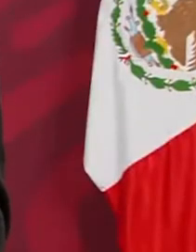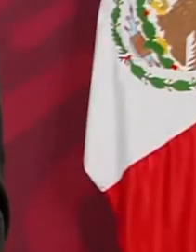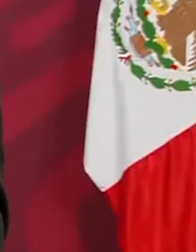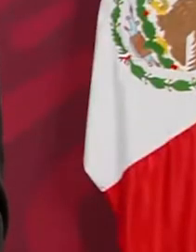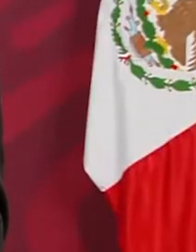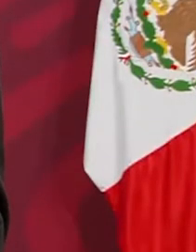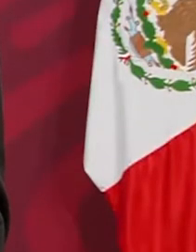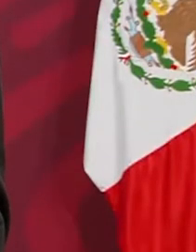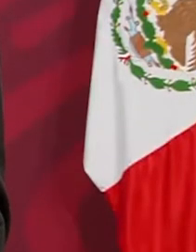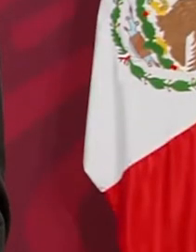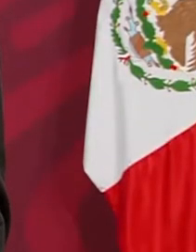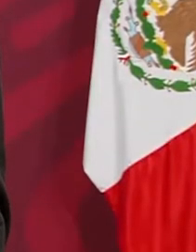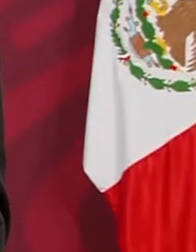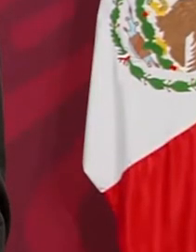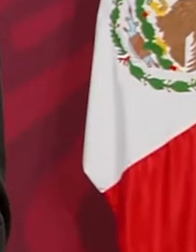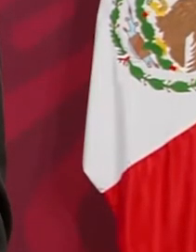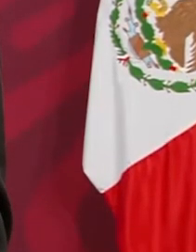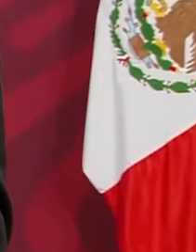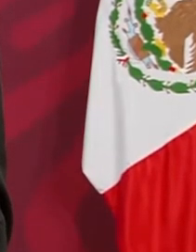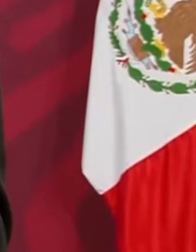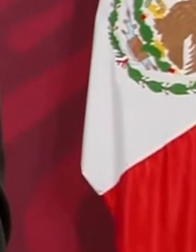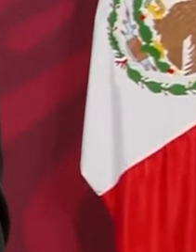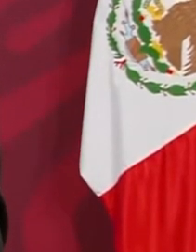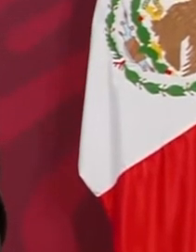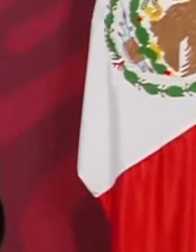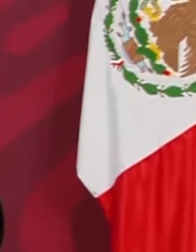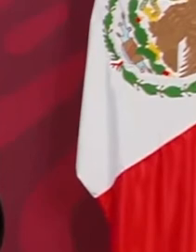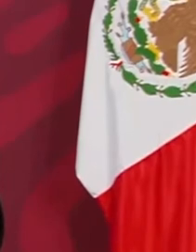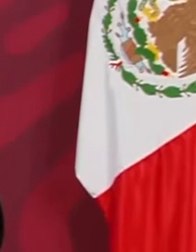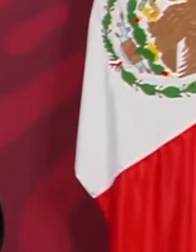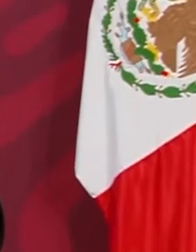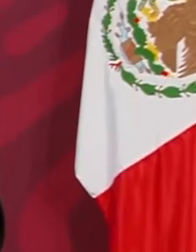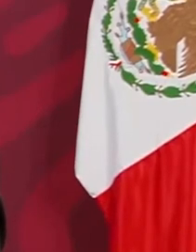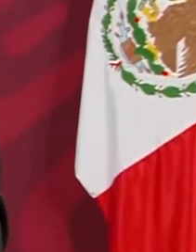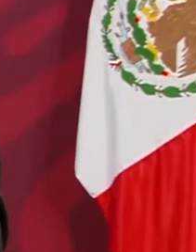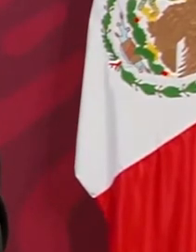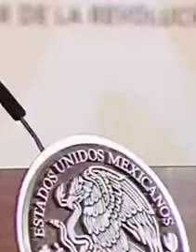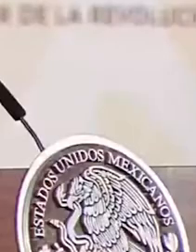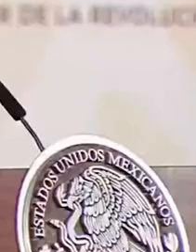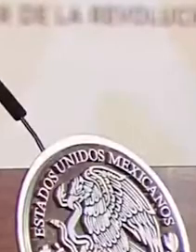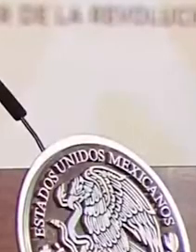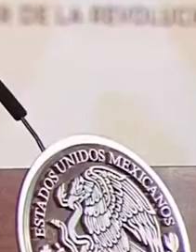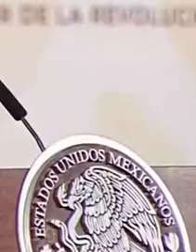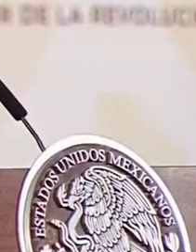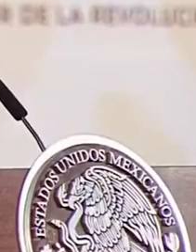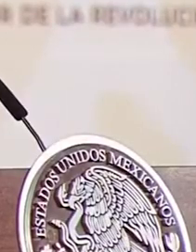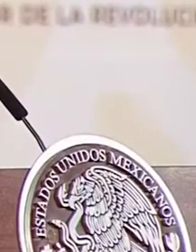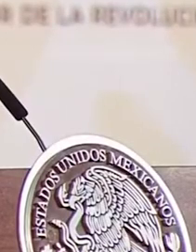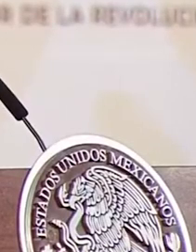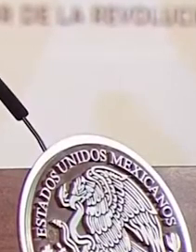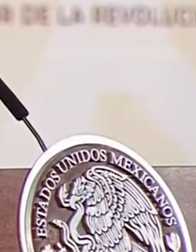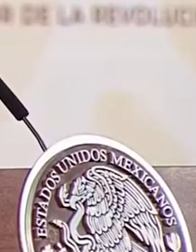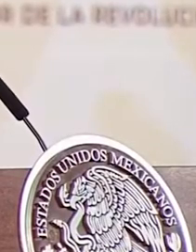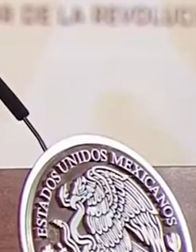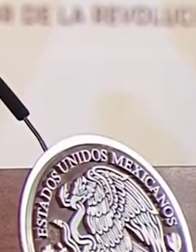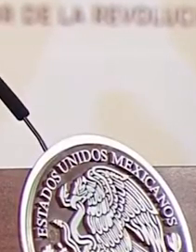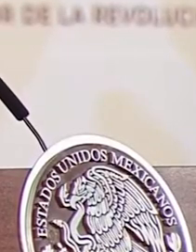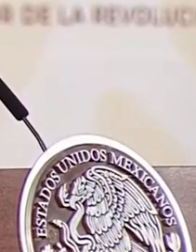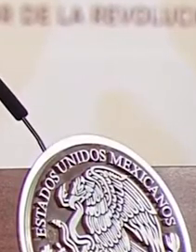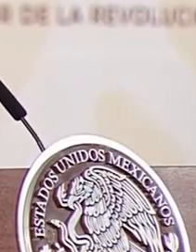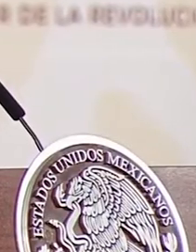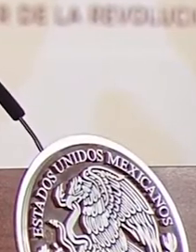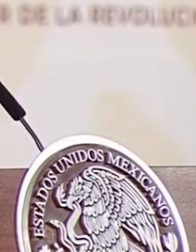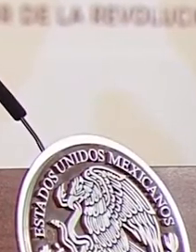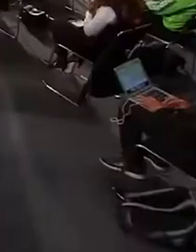se sostuvo que no se han girado invitaciones. A mí no me han invitado